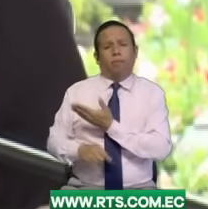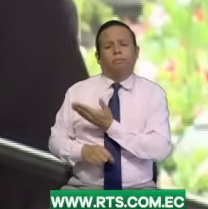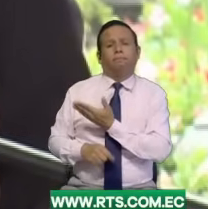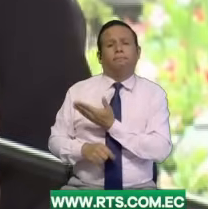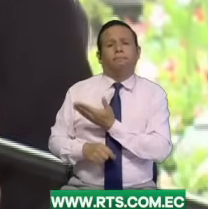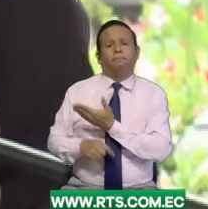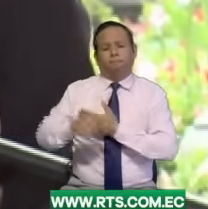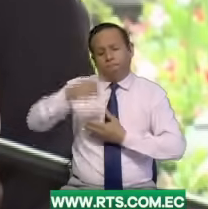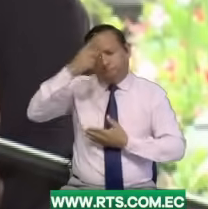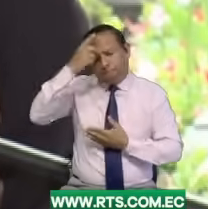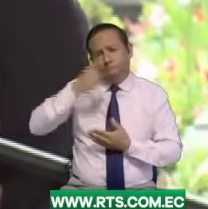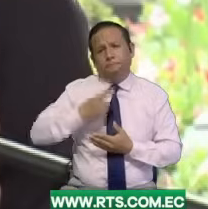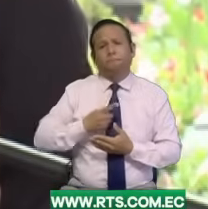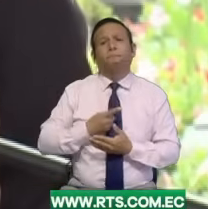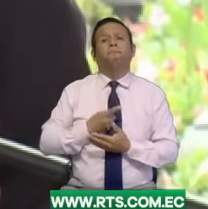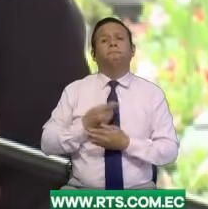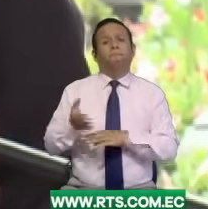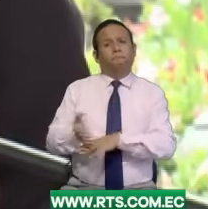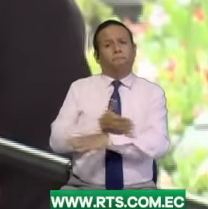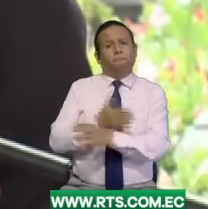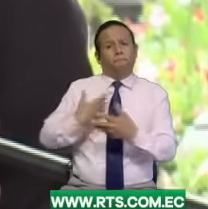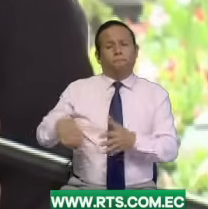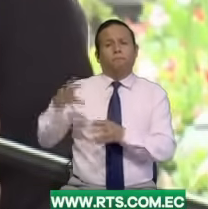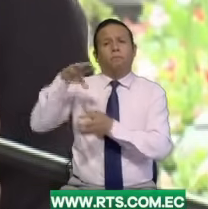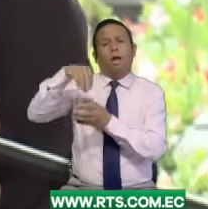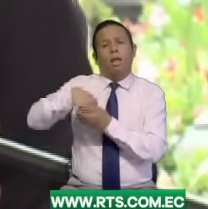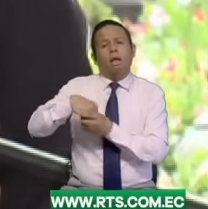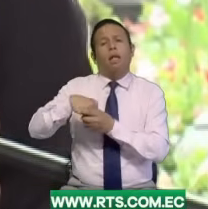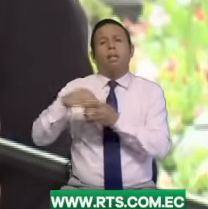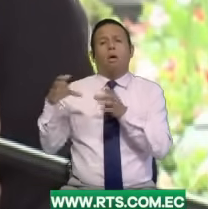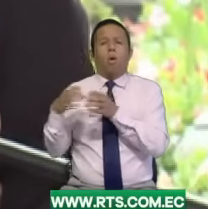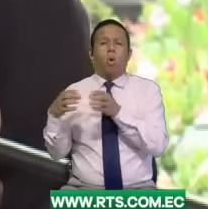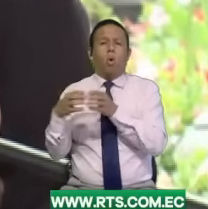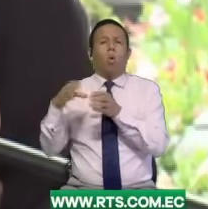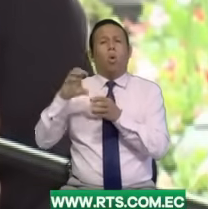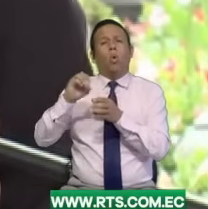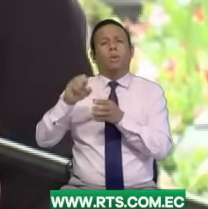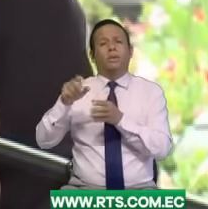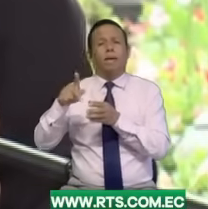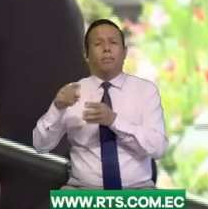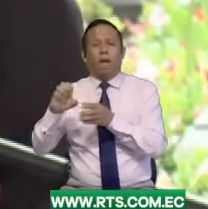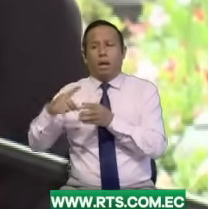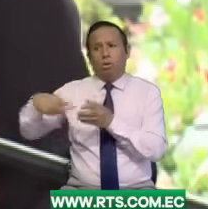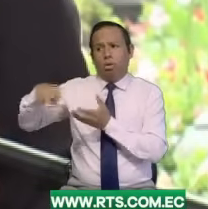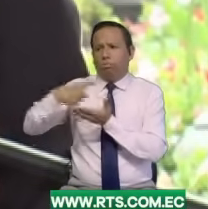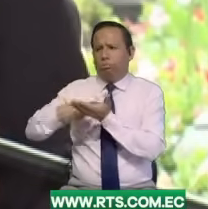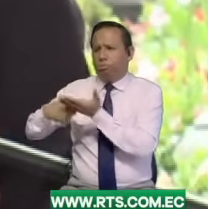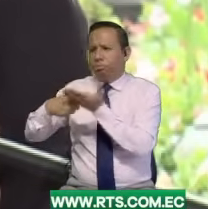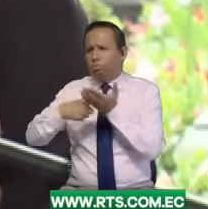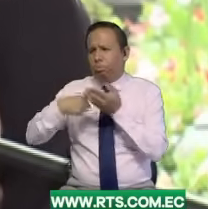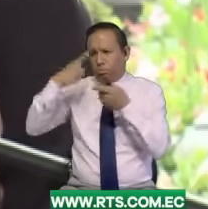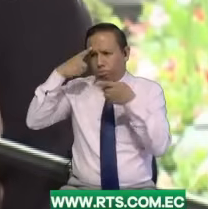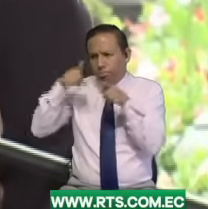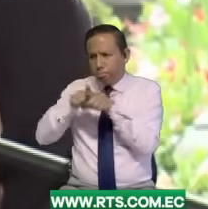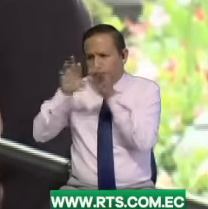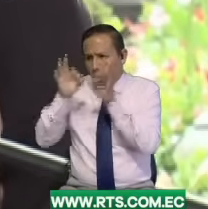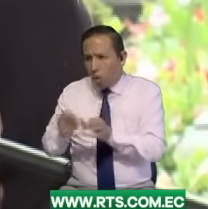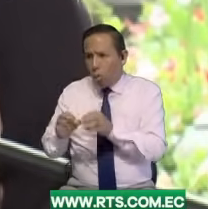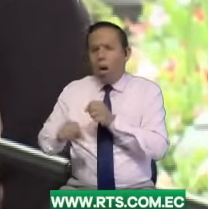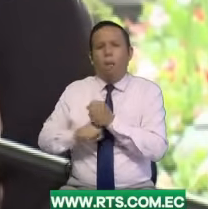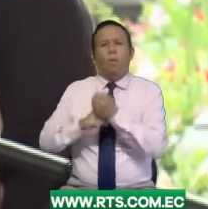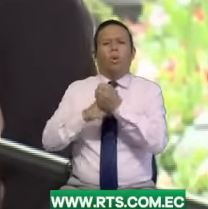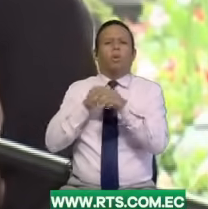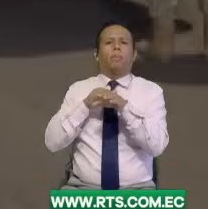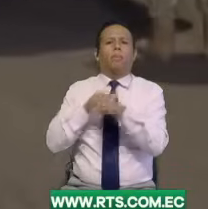la decisión que se ha tomado al interior del COSEPE, con votación unánime en respaldo del presidente Daniel